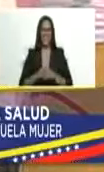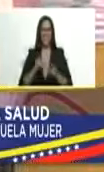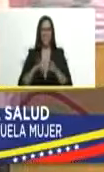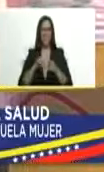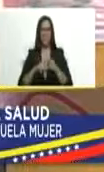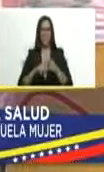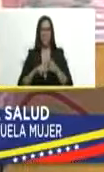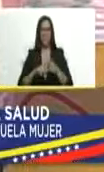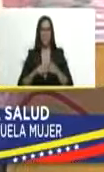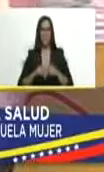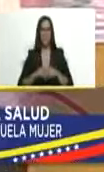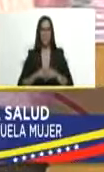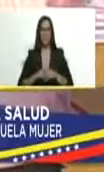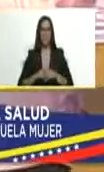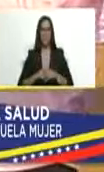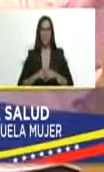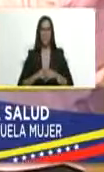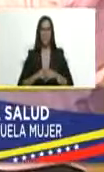Entonces,